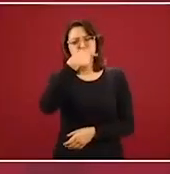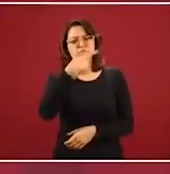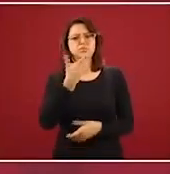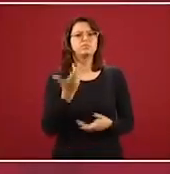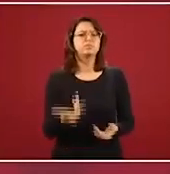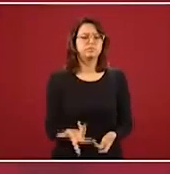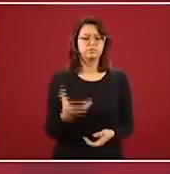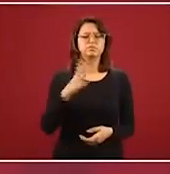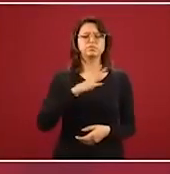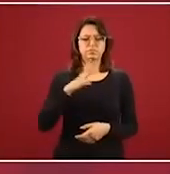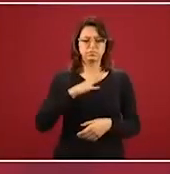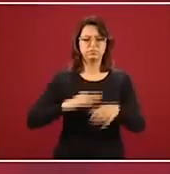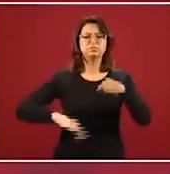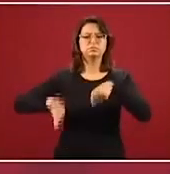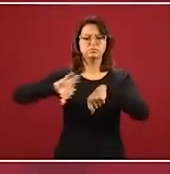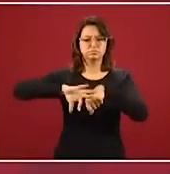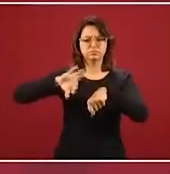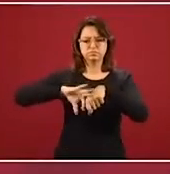fabricantes,